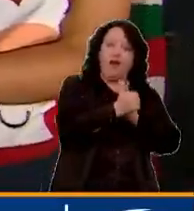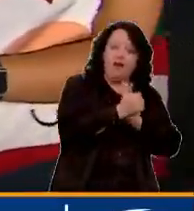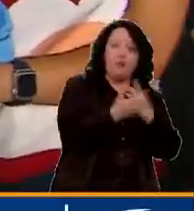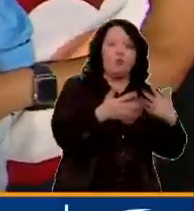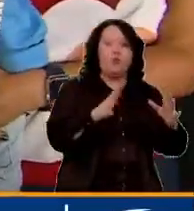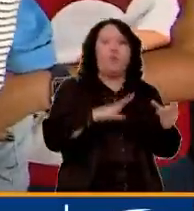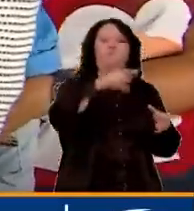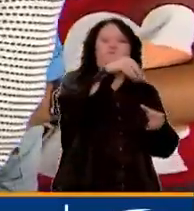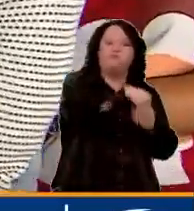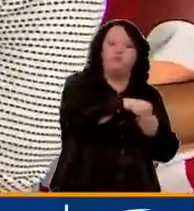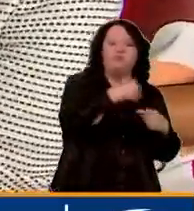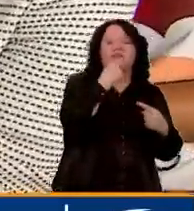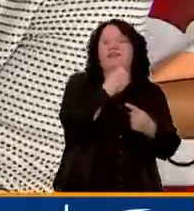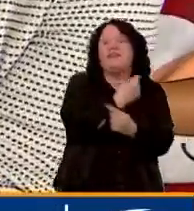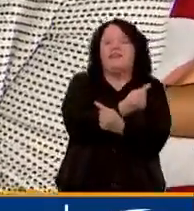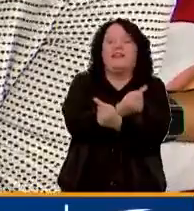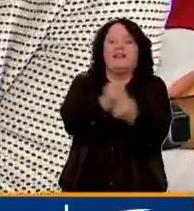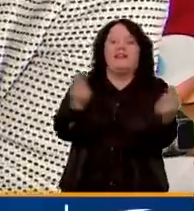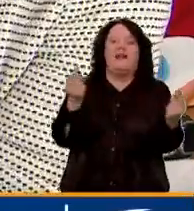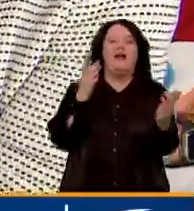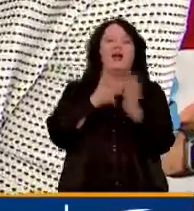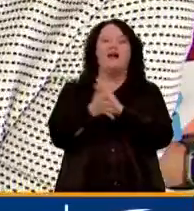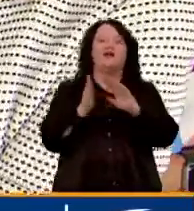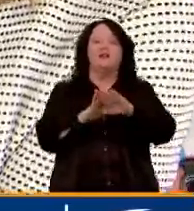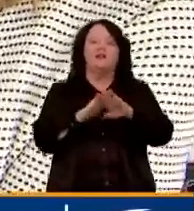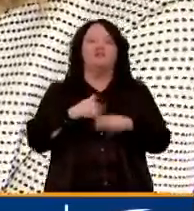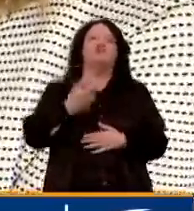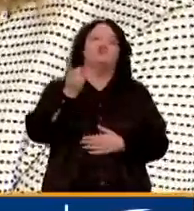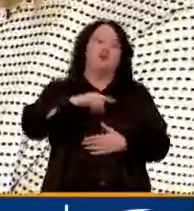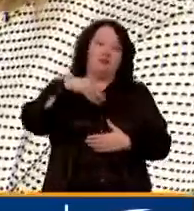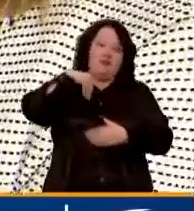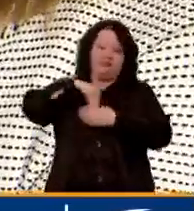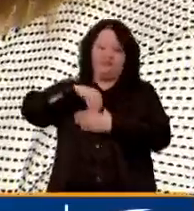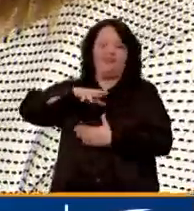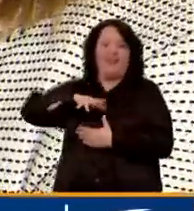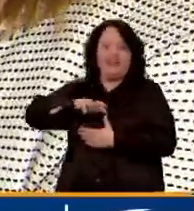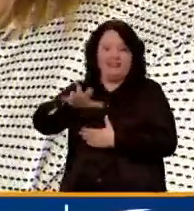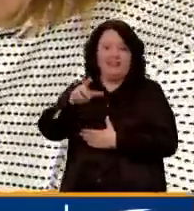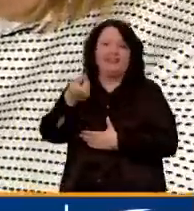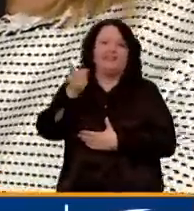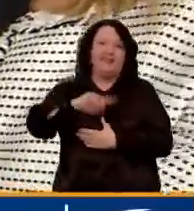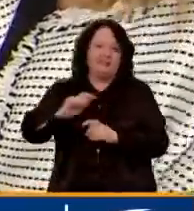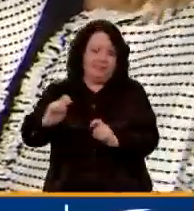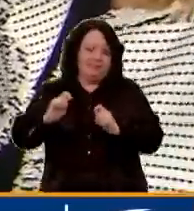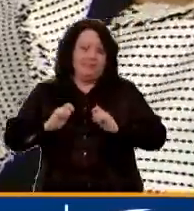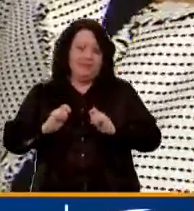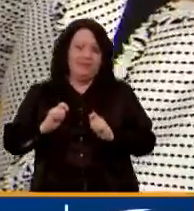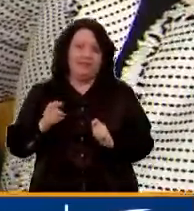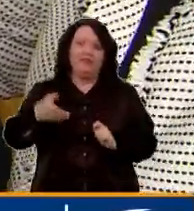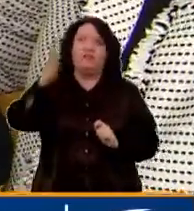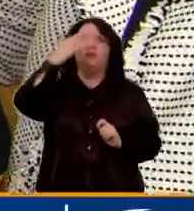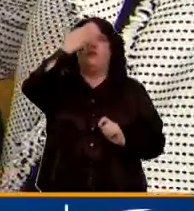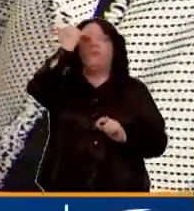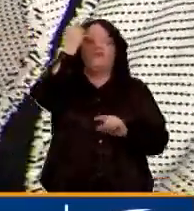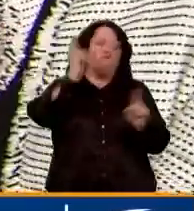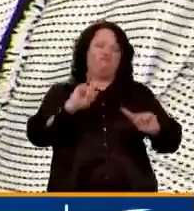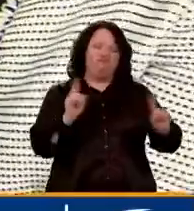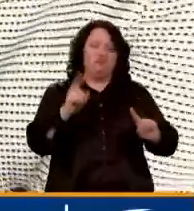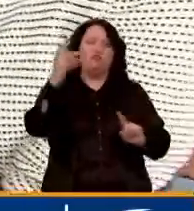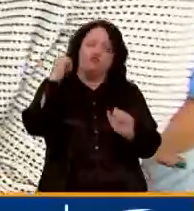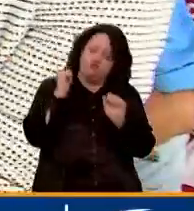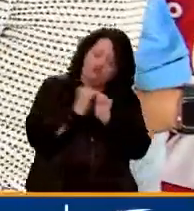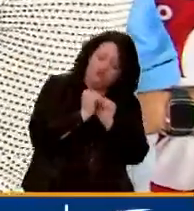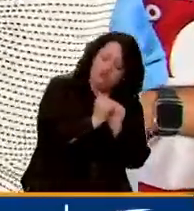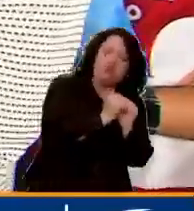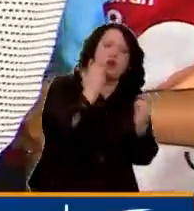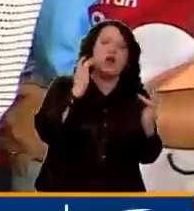y mi mensaje para ustedes es que yo también fui diagnosticada y Dios no se ha olvidado de ninguno de nosotros, nos está